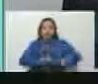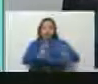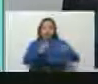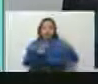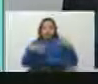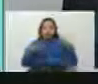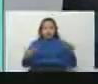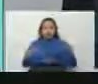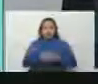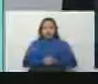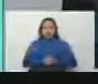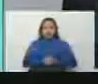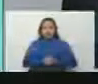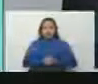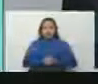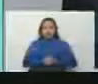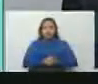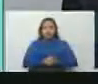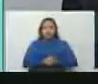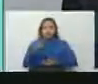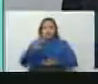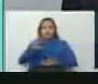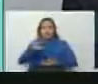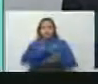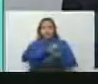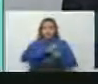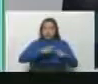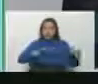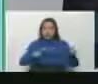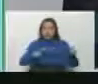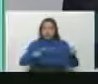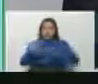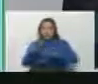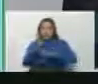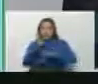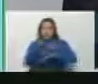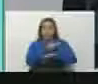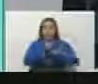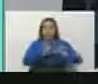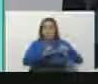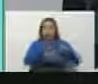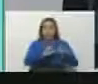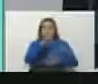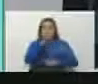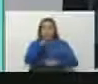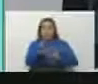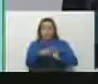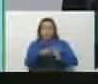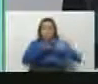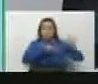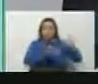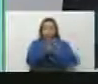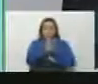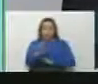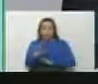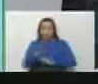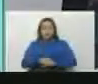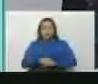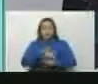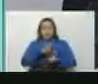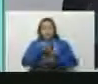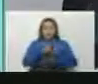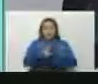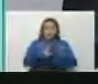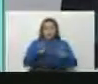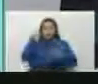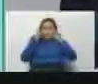de una república distinta a la Cuarta República, que arranca en 1830. Pero Chávez también hace una clara